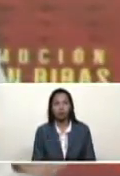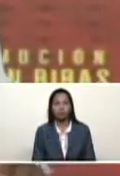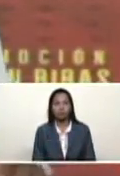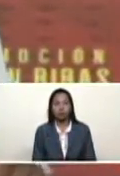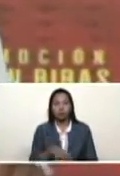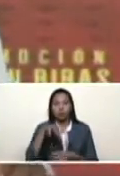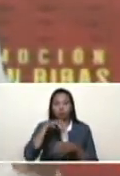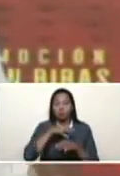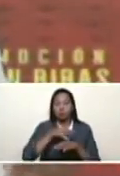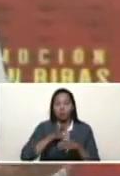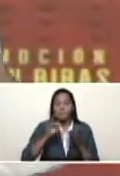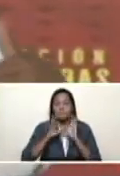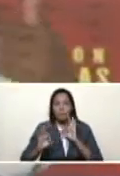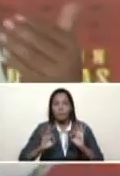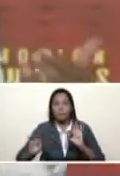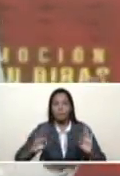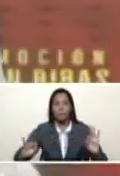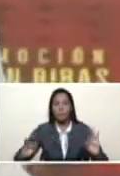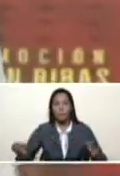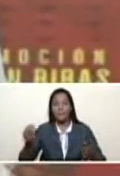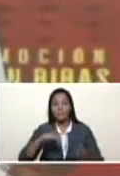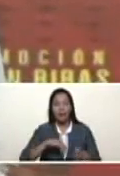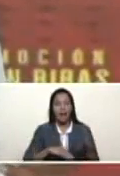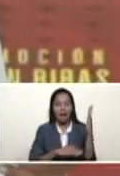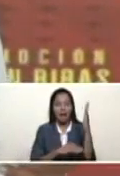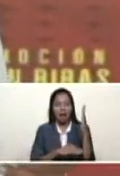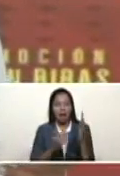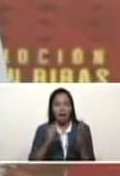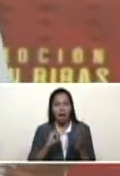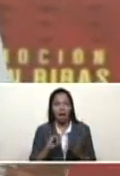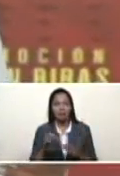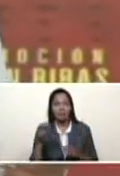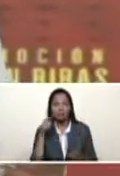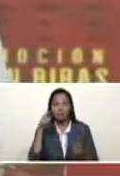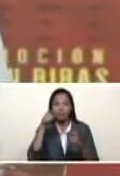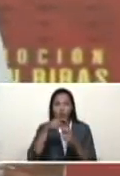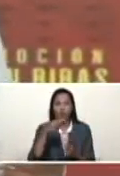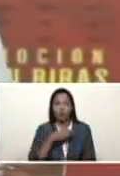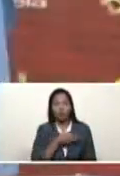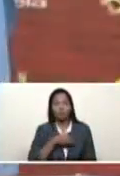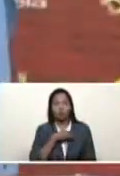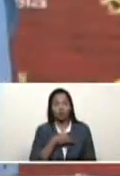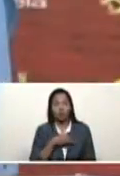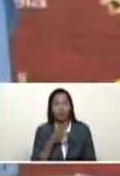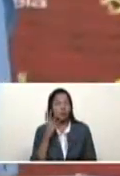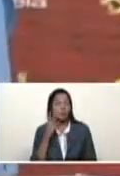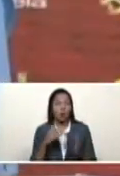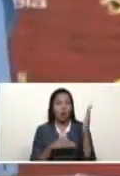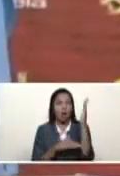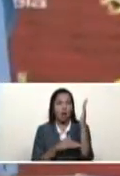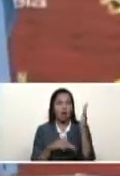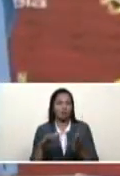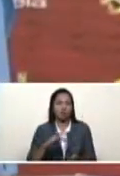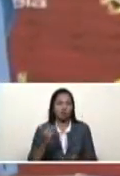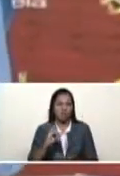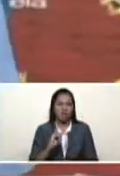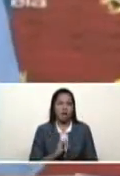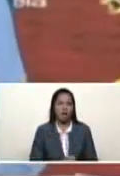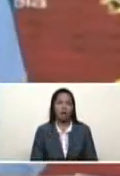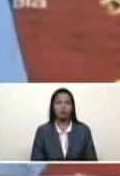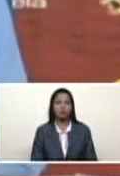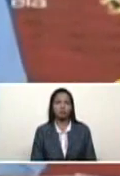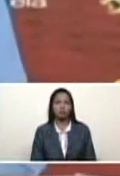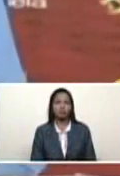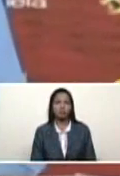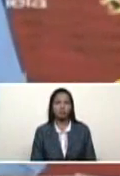resto del país. Correcto, en Lara. Y unir, trabajar conjuntamente con la misión. Correcto, en Lara, por ejemplo, está en